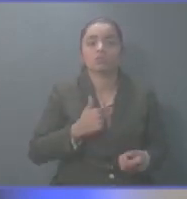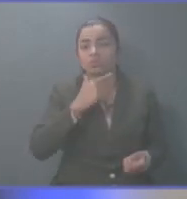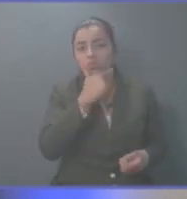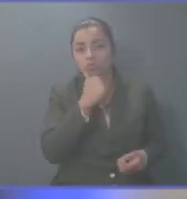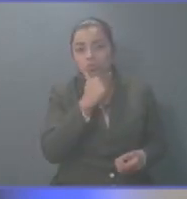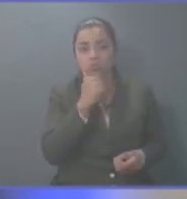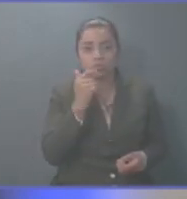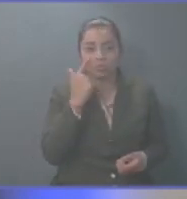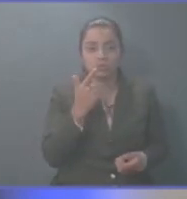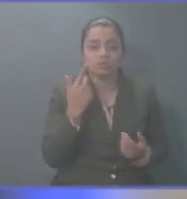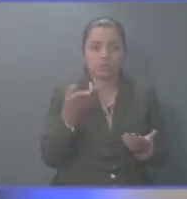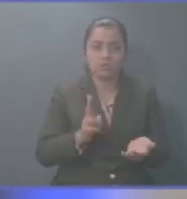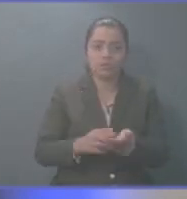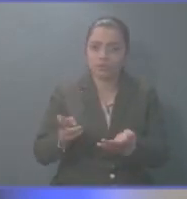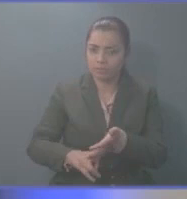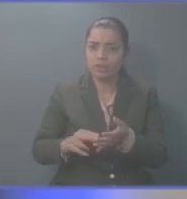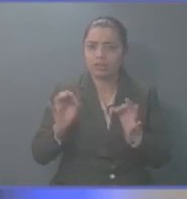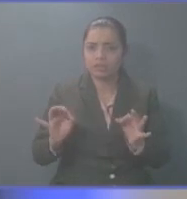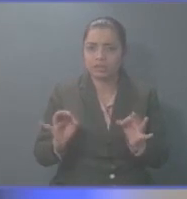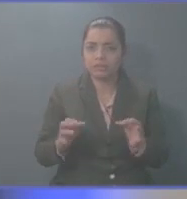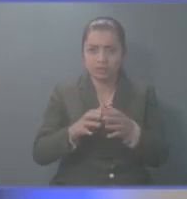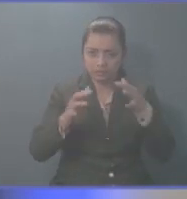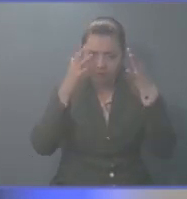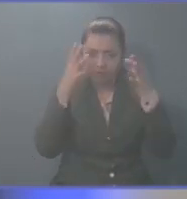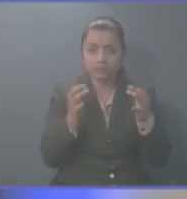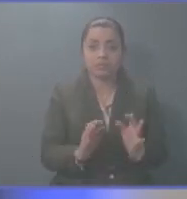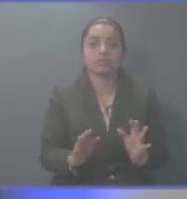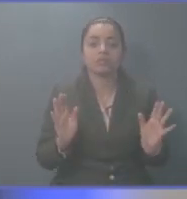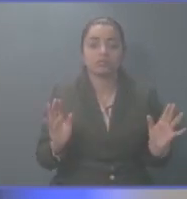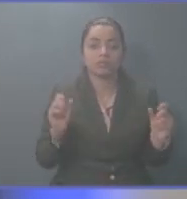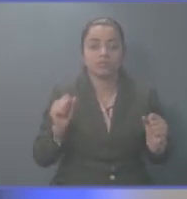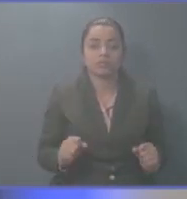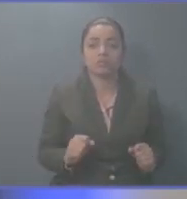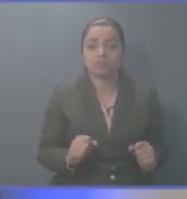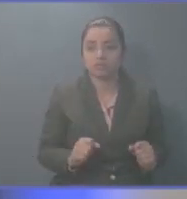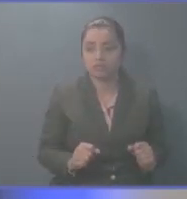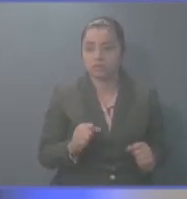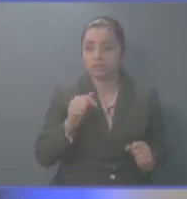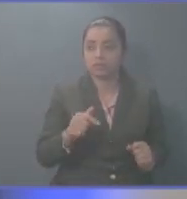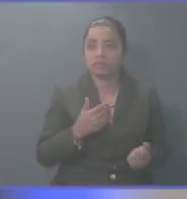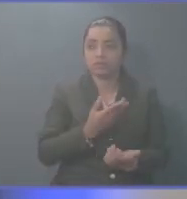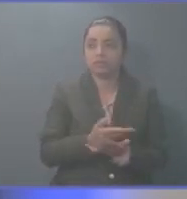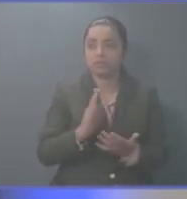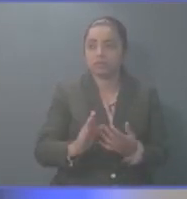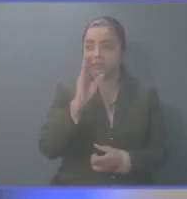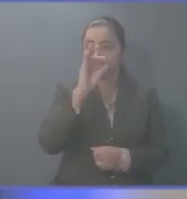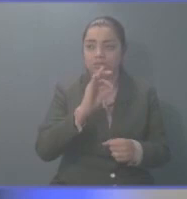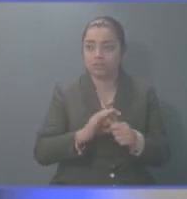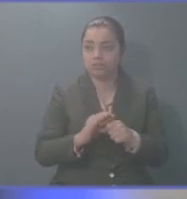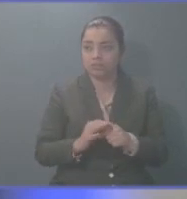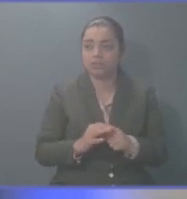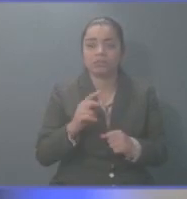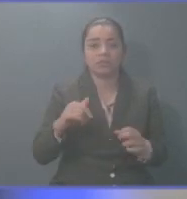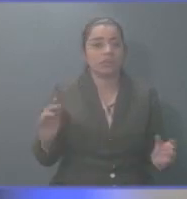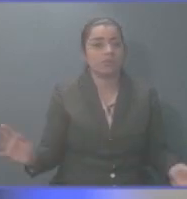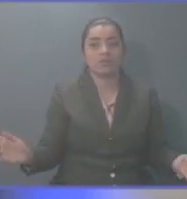El dictamen está firmado, sí es cierto, pero justo en esa semana que se iba a someter a votación el tema, sale la